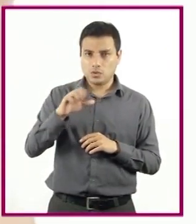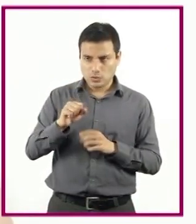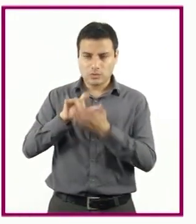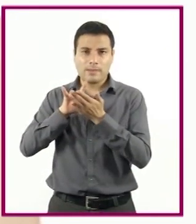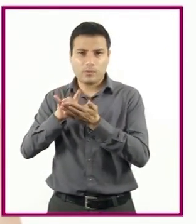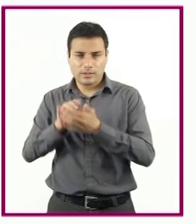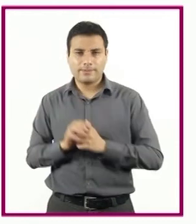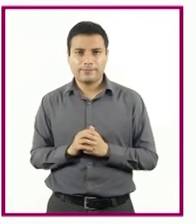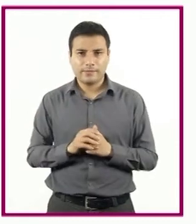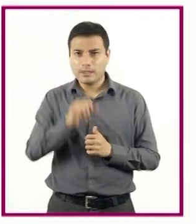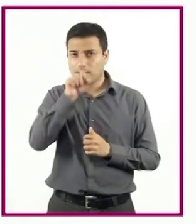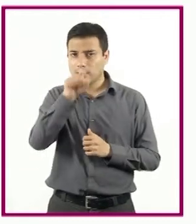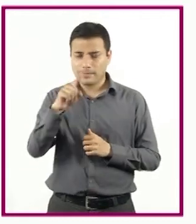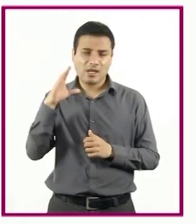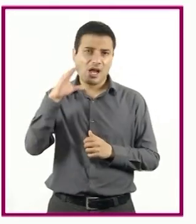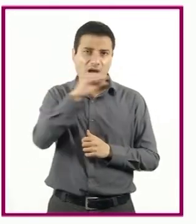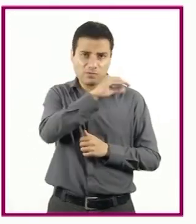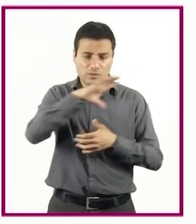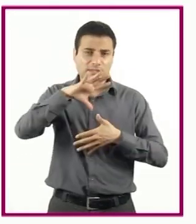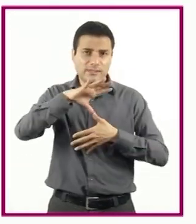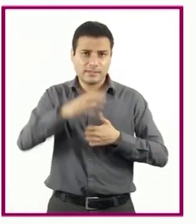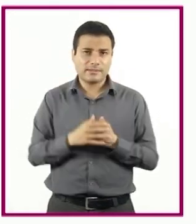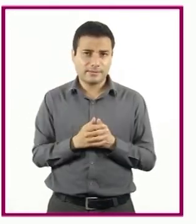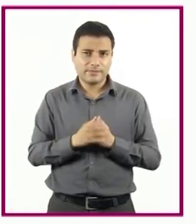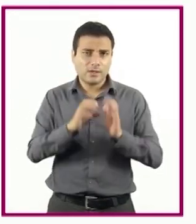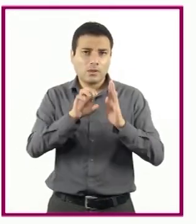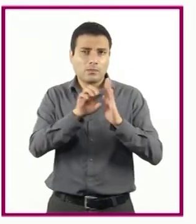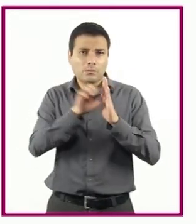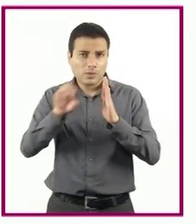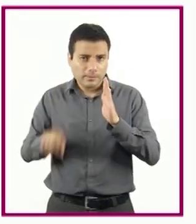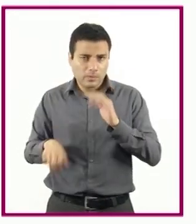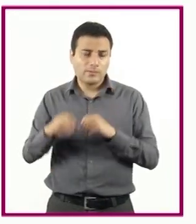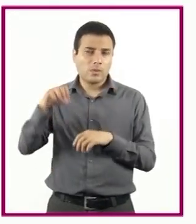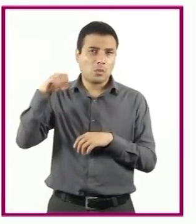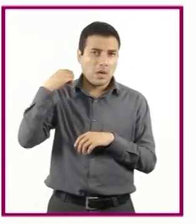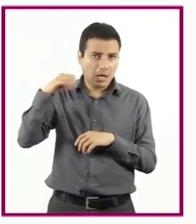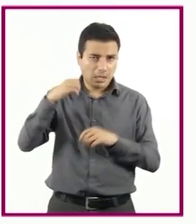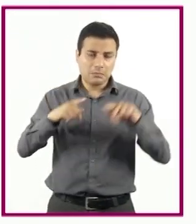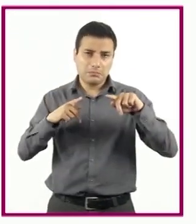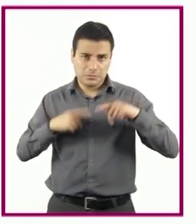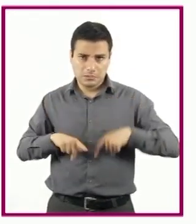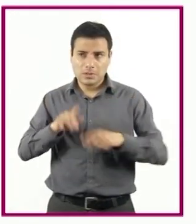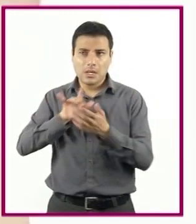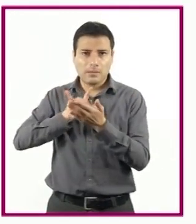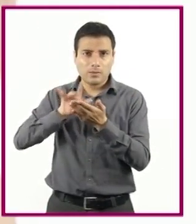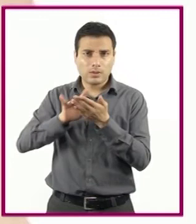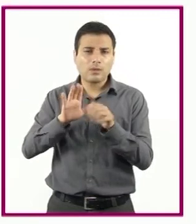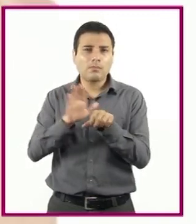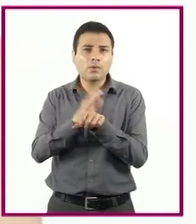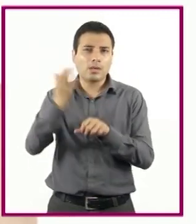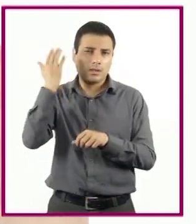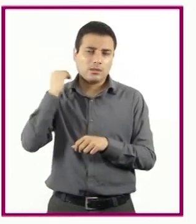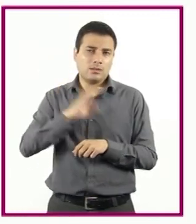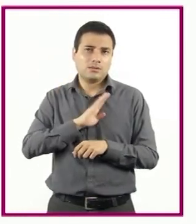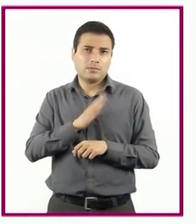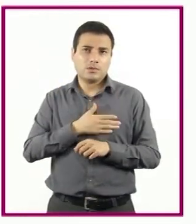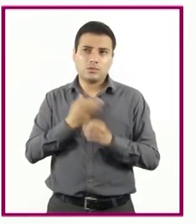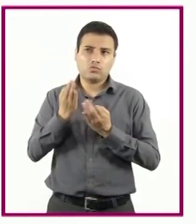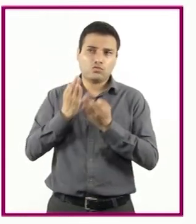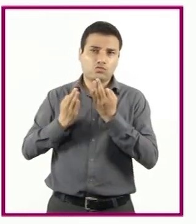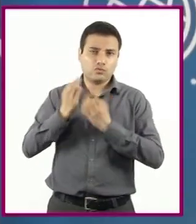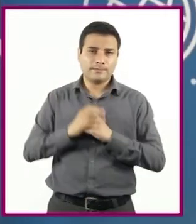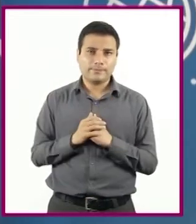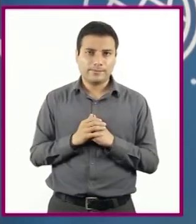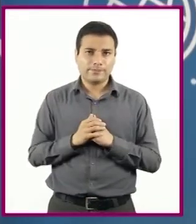o afrodescendientes, como los de Costa Chica en Oaxaca, gracias al trato que recibían de los españoles. En